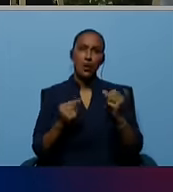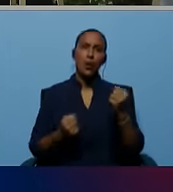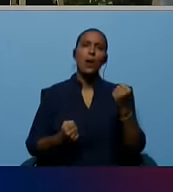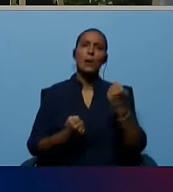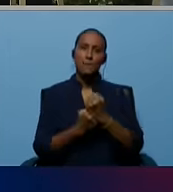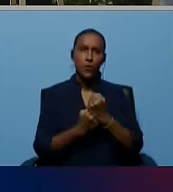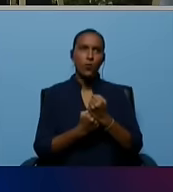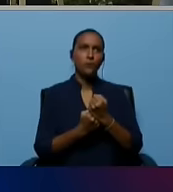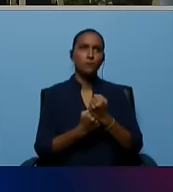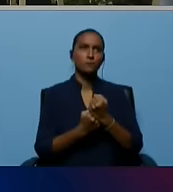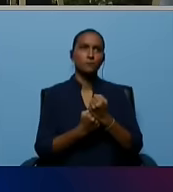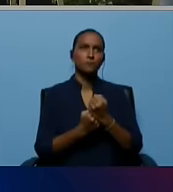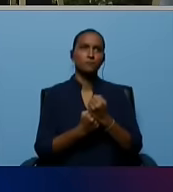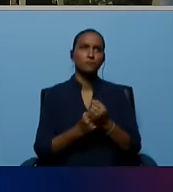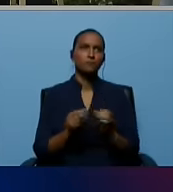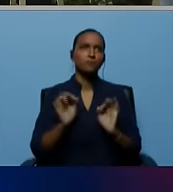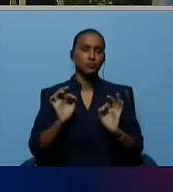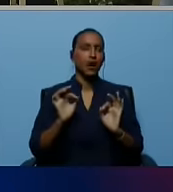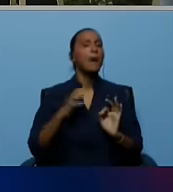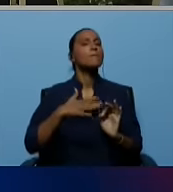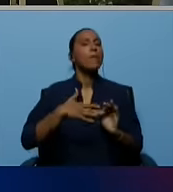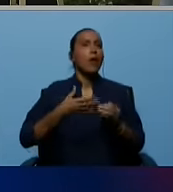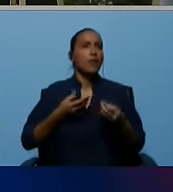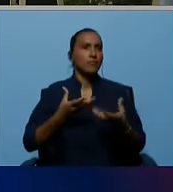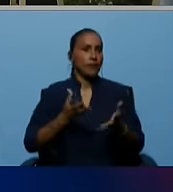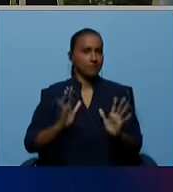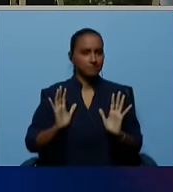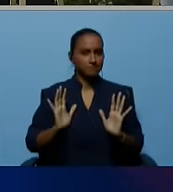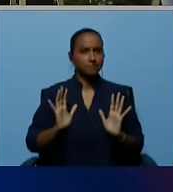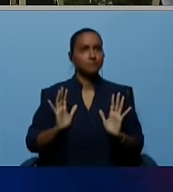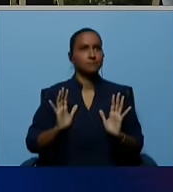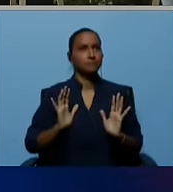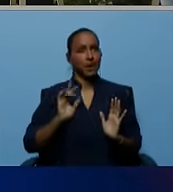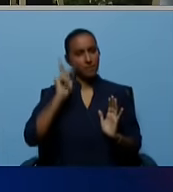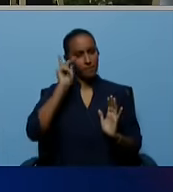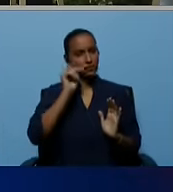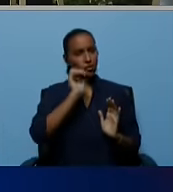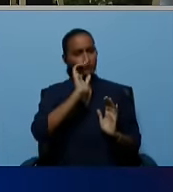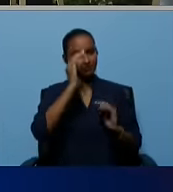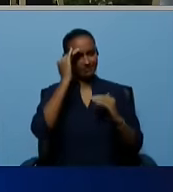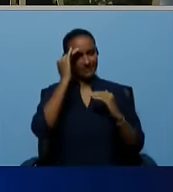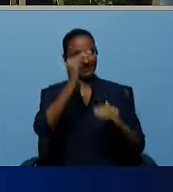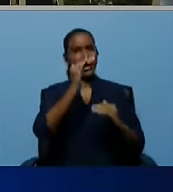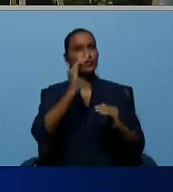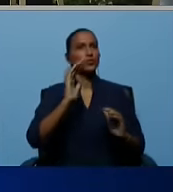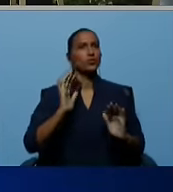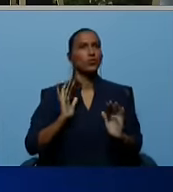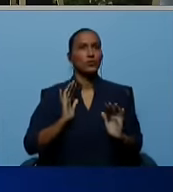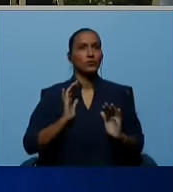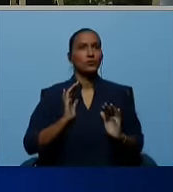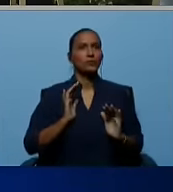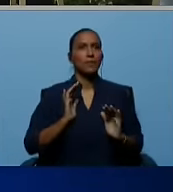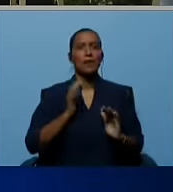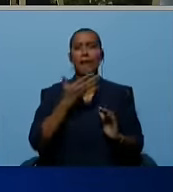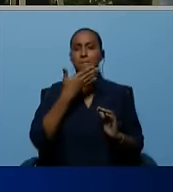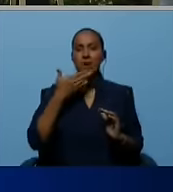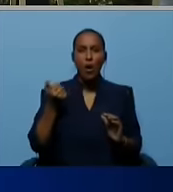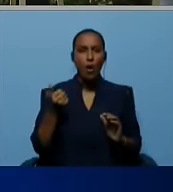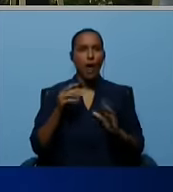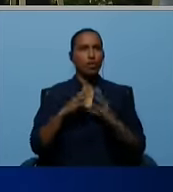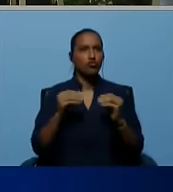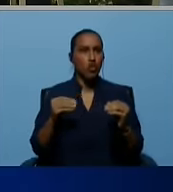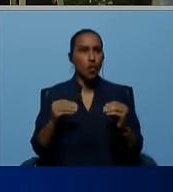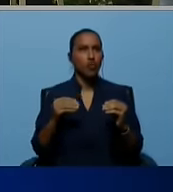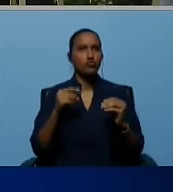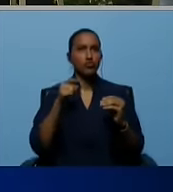dar y el que no podamos dar también, profesor Rago, ¿oyó? Para mejorar todo lo que usted quiere mejorar.